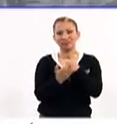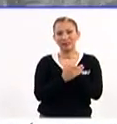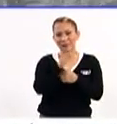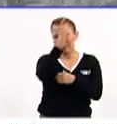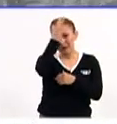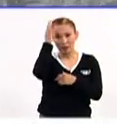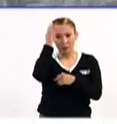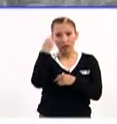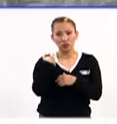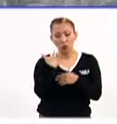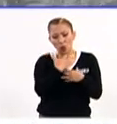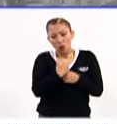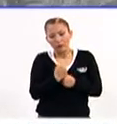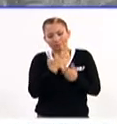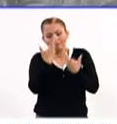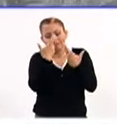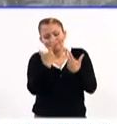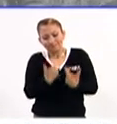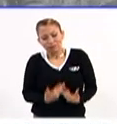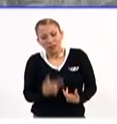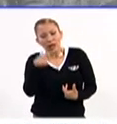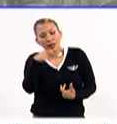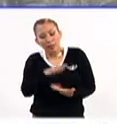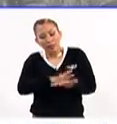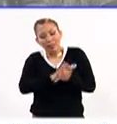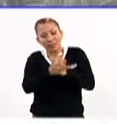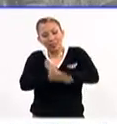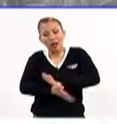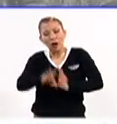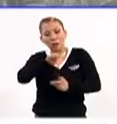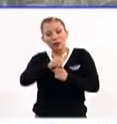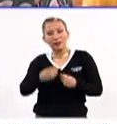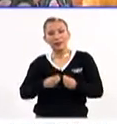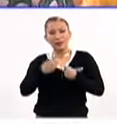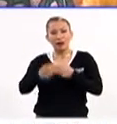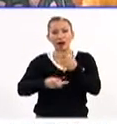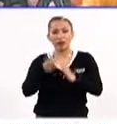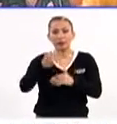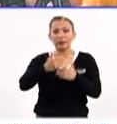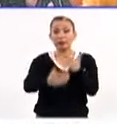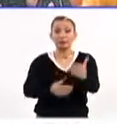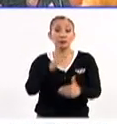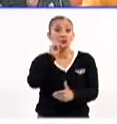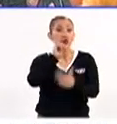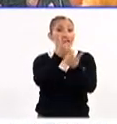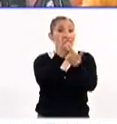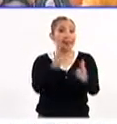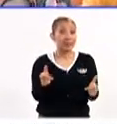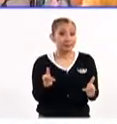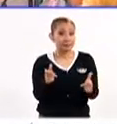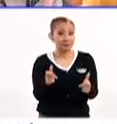Frida. Me acogiste destrozada y me devolviste íntegra a la vida. Para ser una mujer libre,